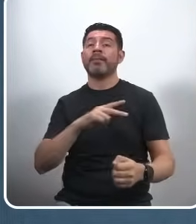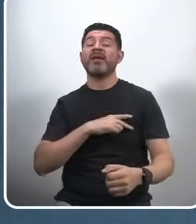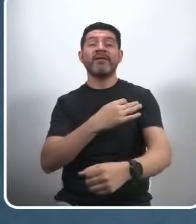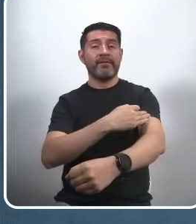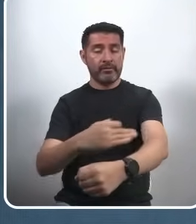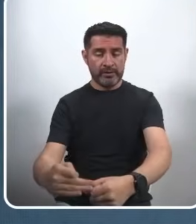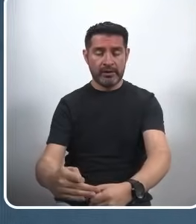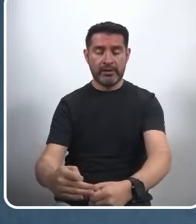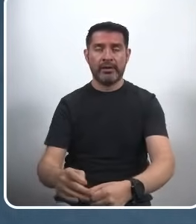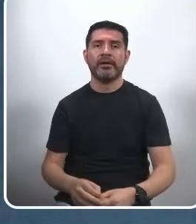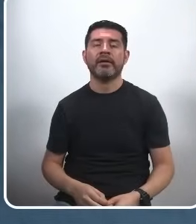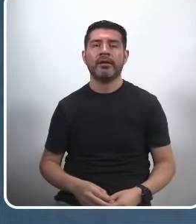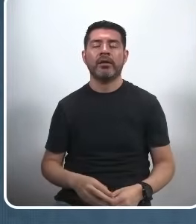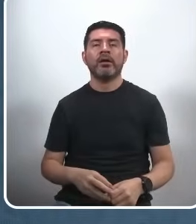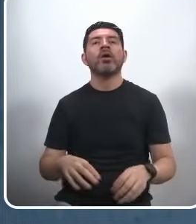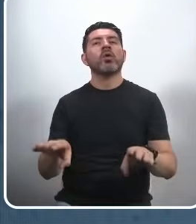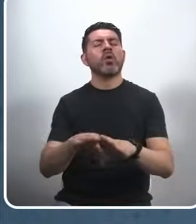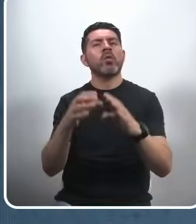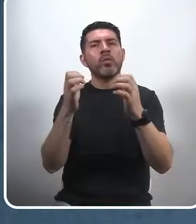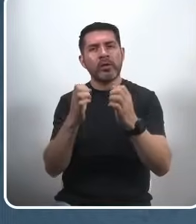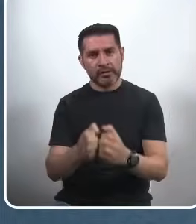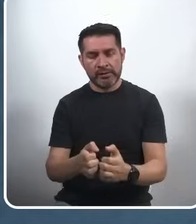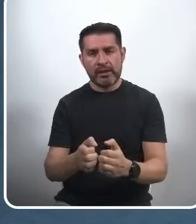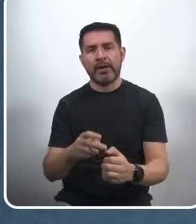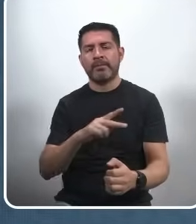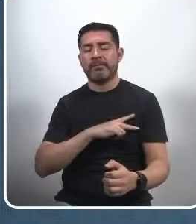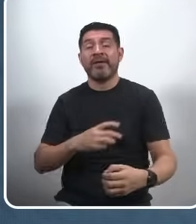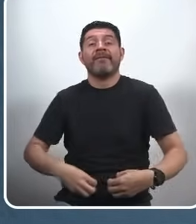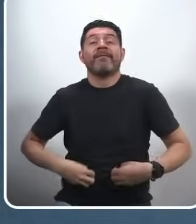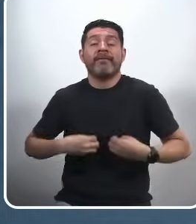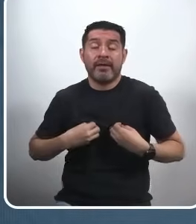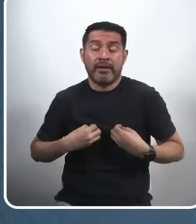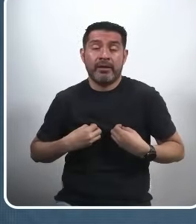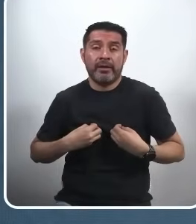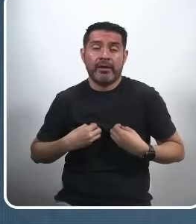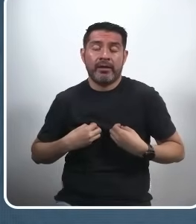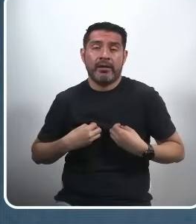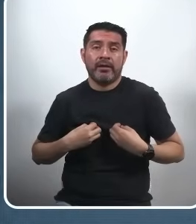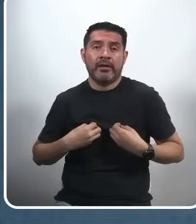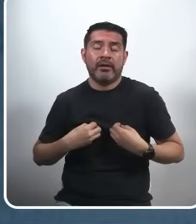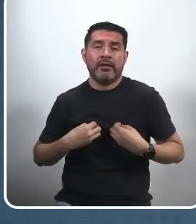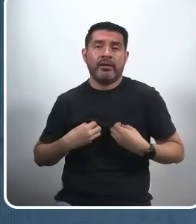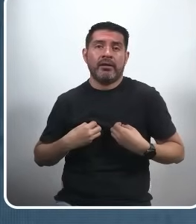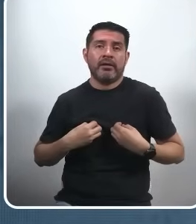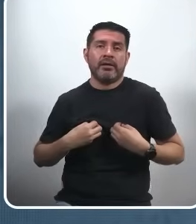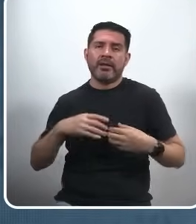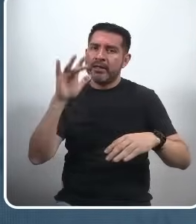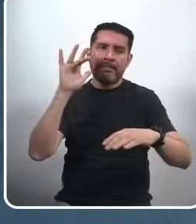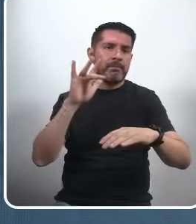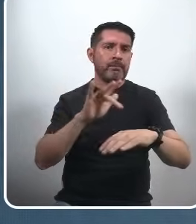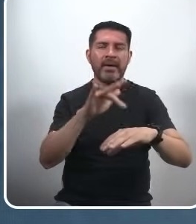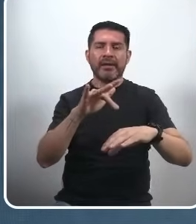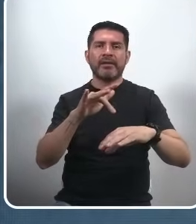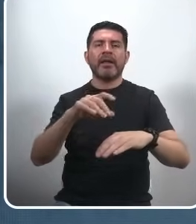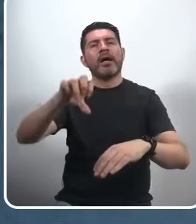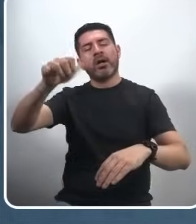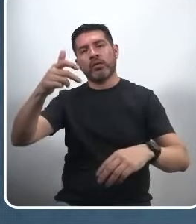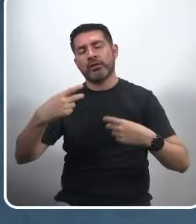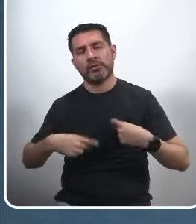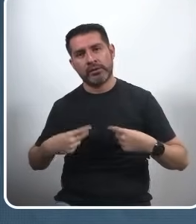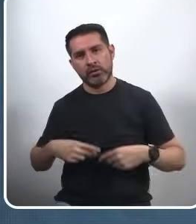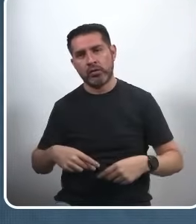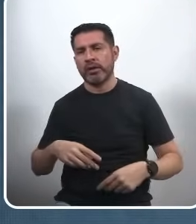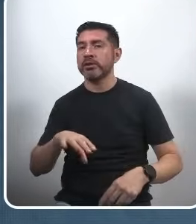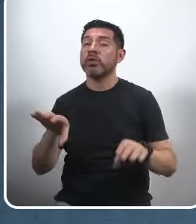Entonces, la raíz aquí adentro afecta lo de afuera. Quiero que anotes tres raíces que yo considero es